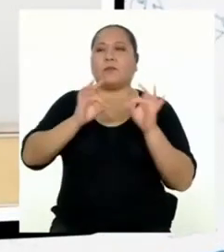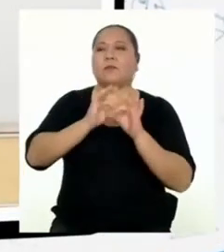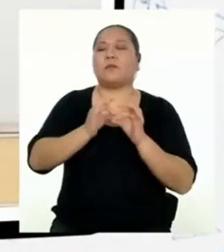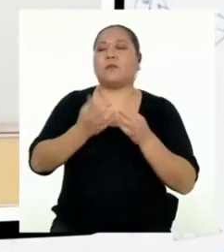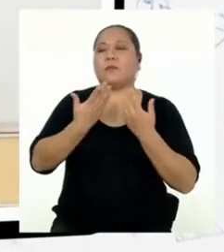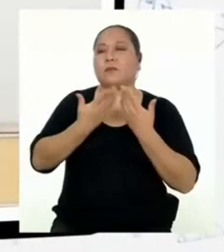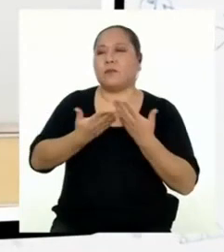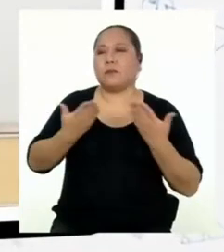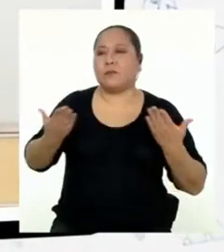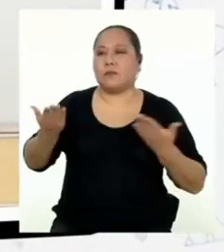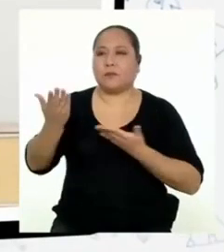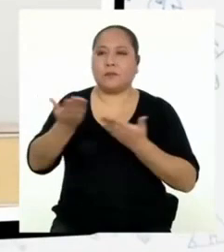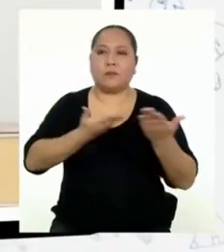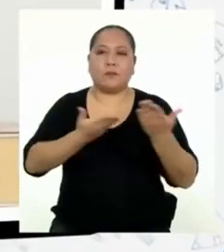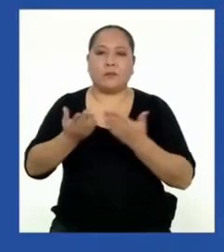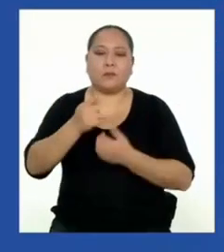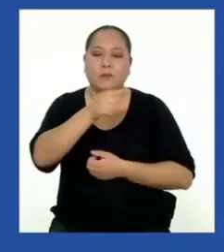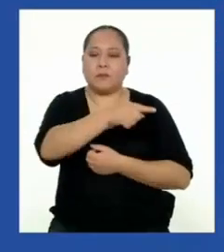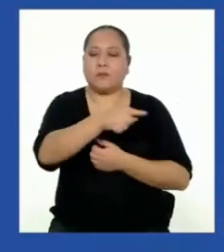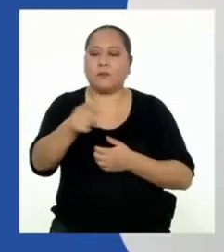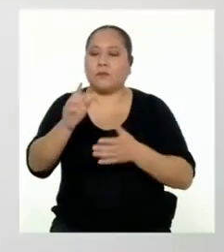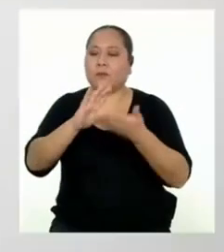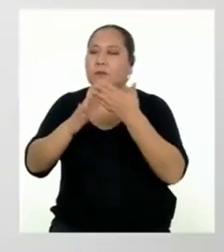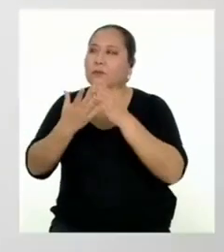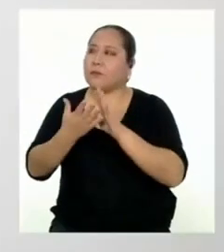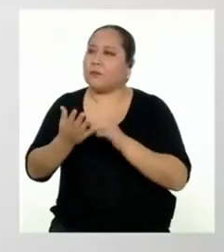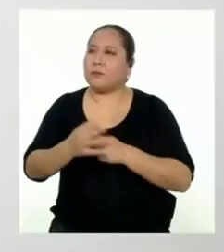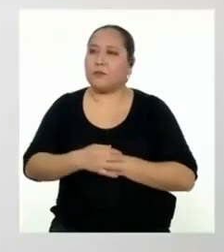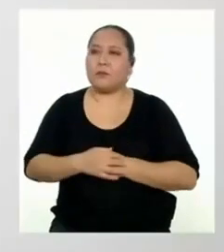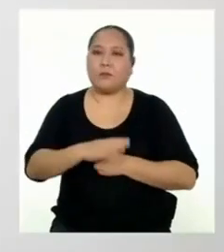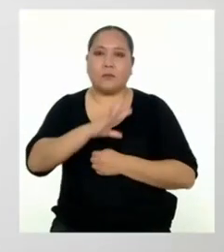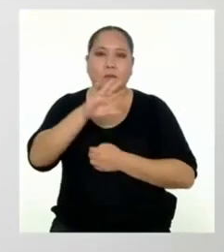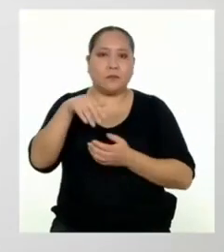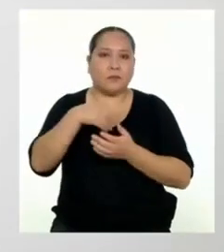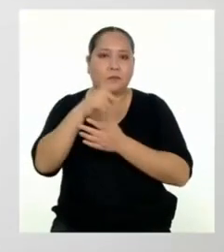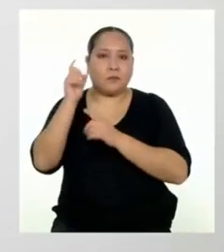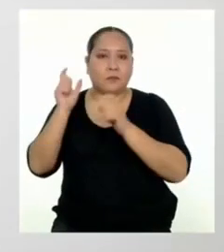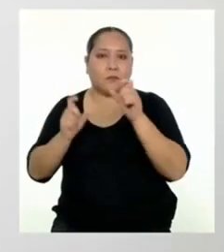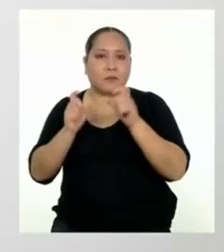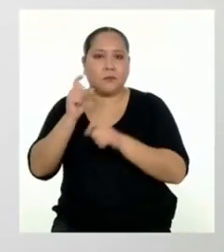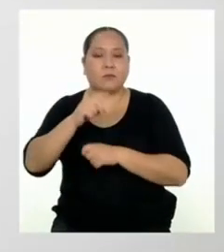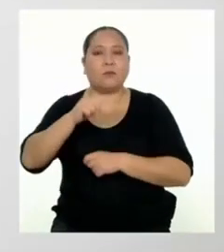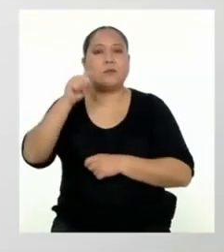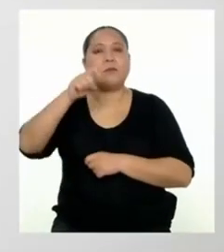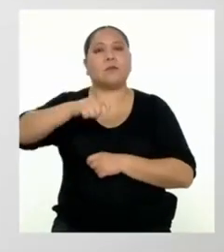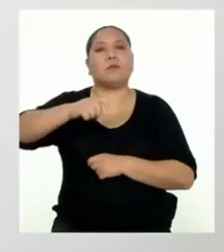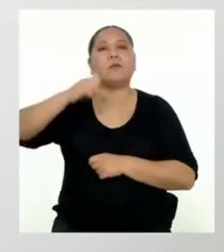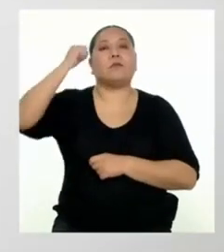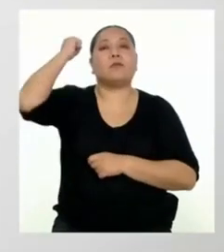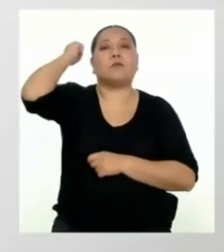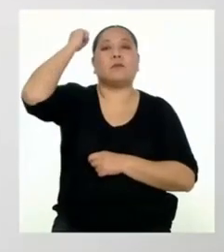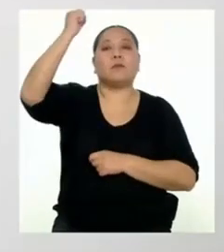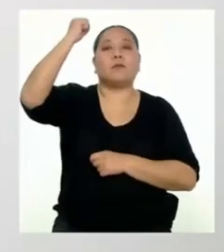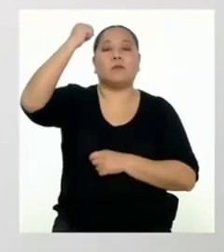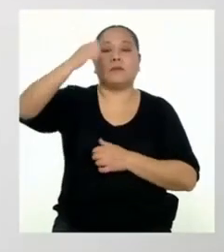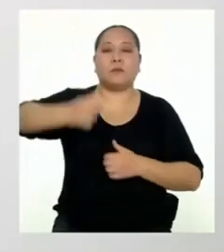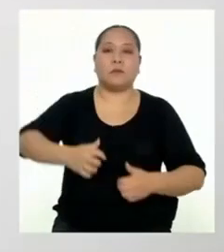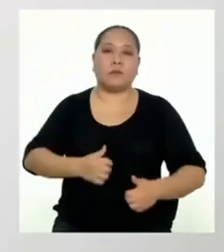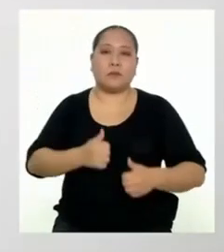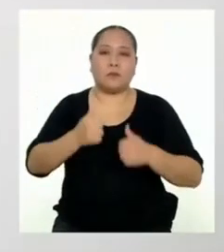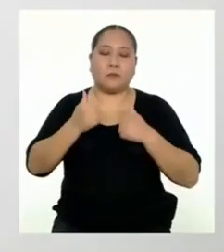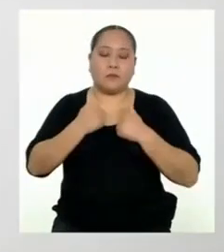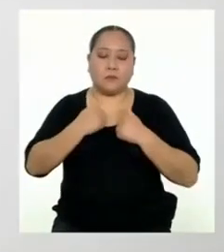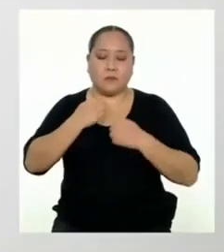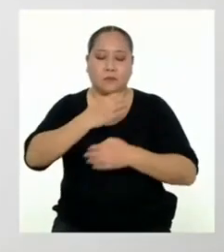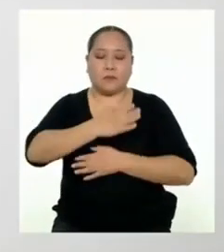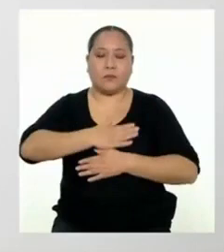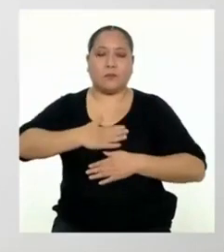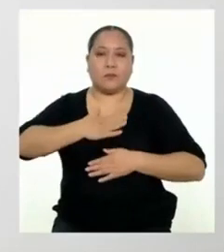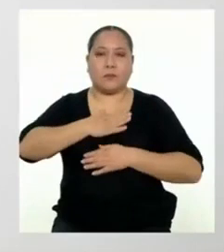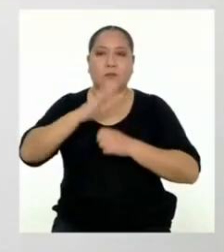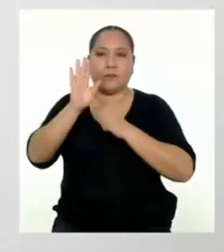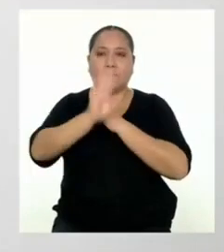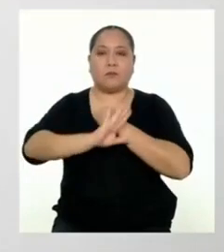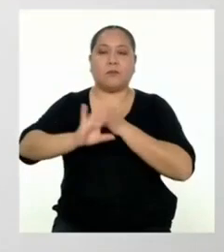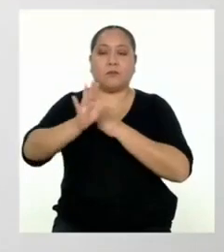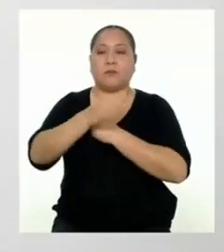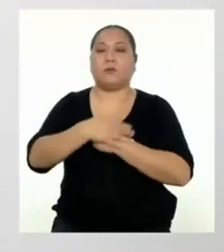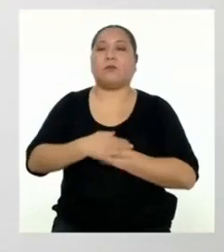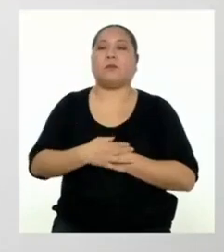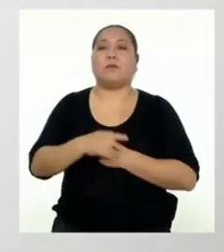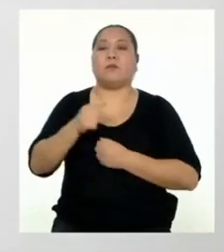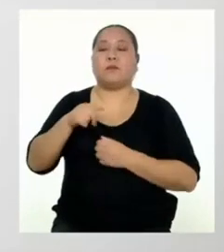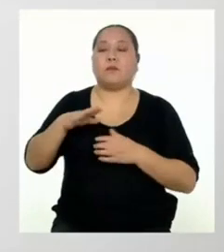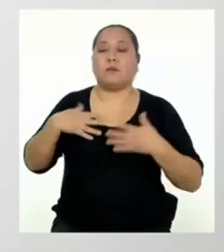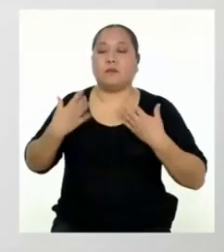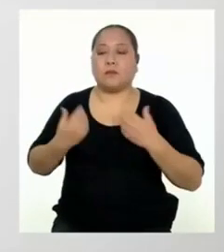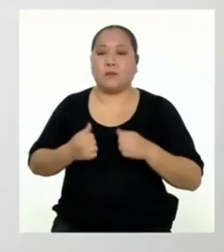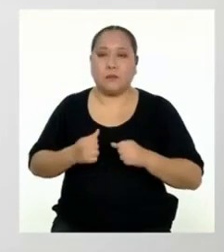los bienes y servicios para la población? Todos los seres humanos tenemos derecho a la vida y a la integridad física. Como ya lo hemos señalado,